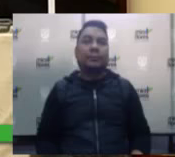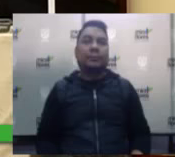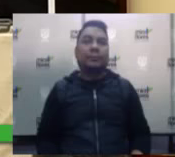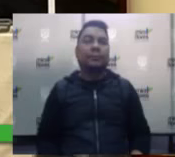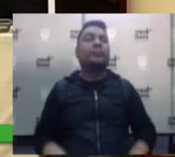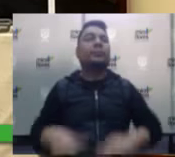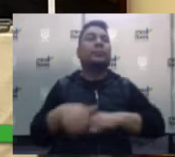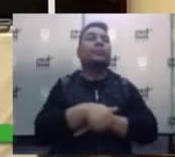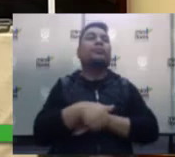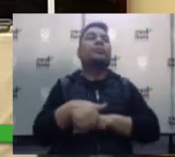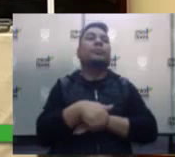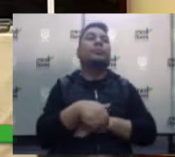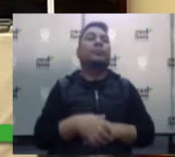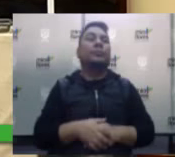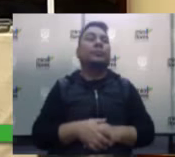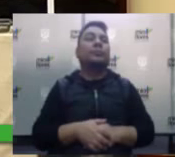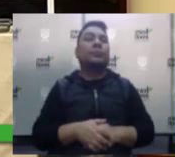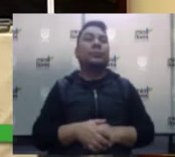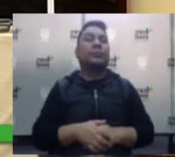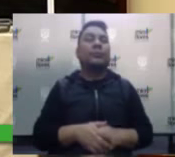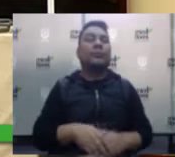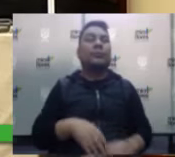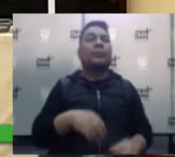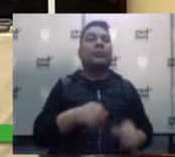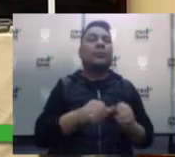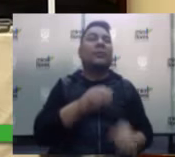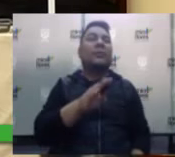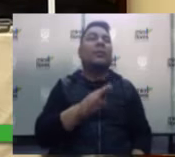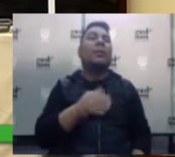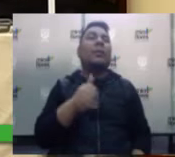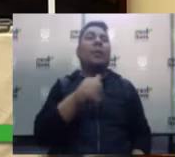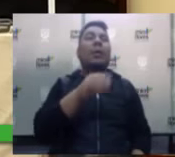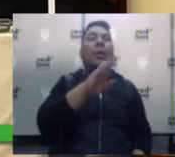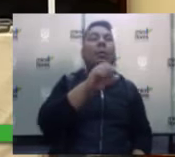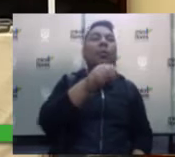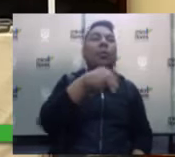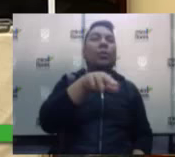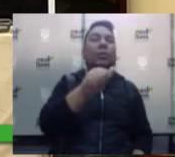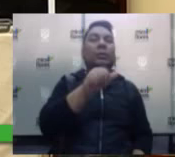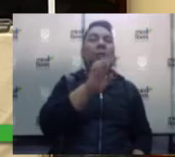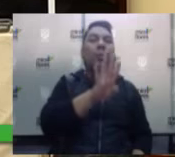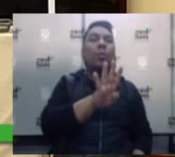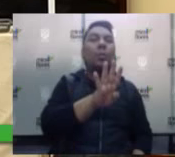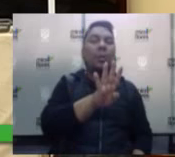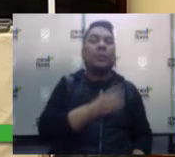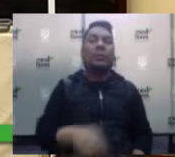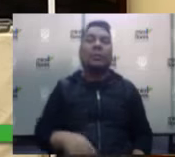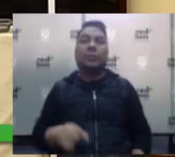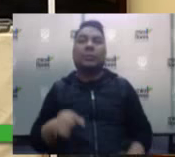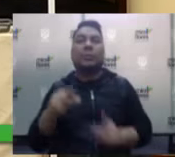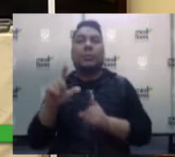Ubicación 83, Avenida Roca y Boloña, cuadra 4, a 15 metros del cruce con Almenara.